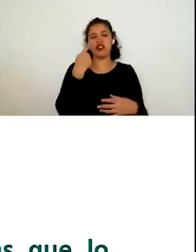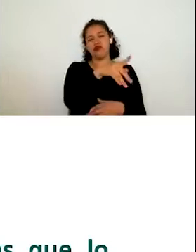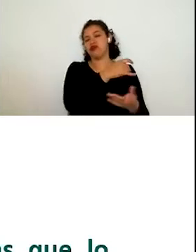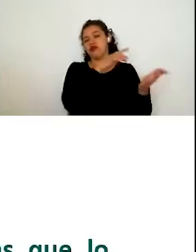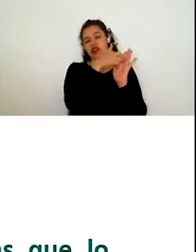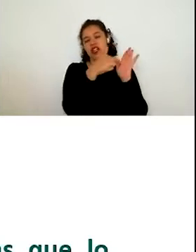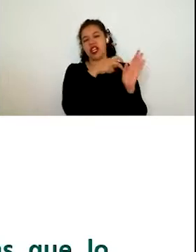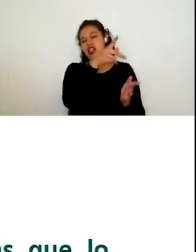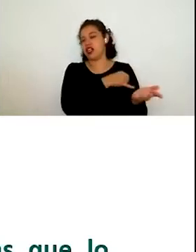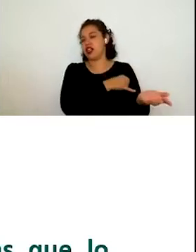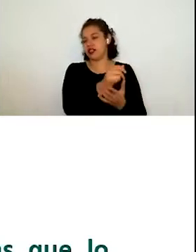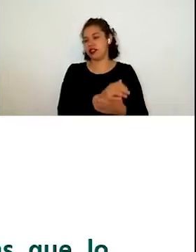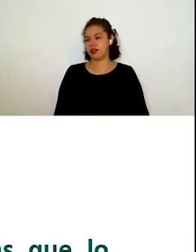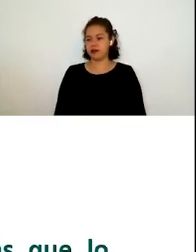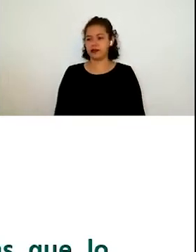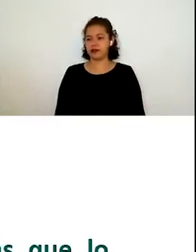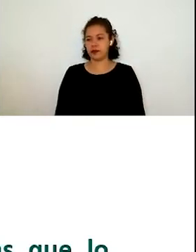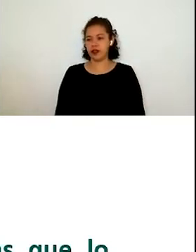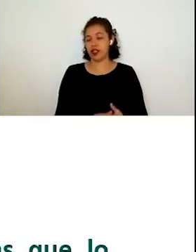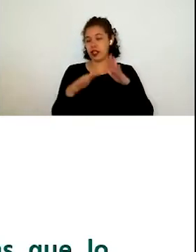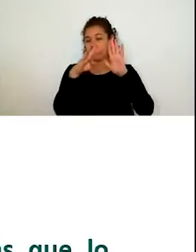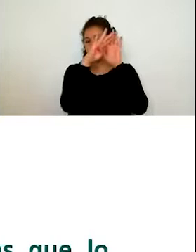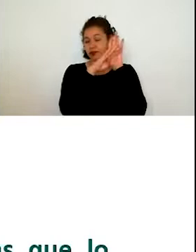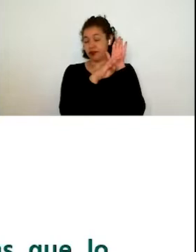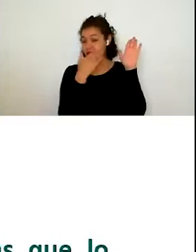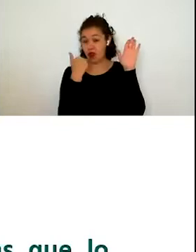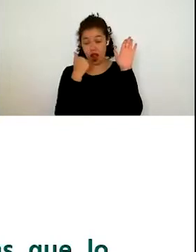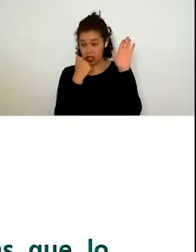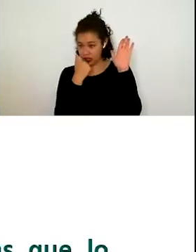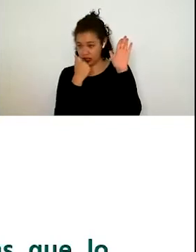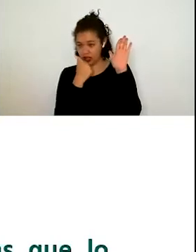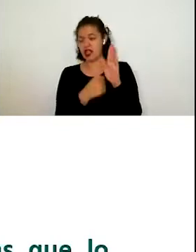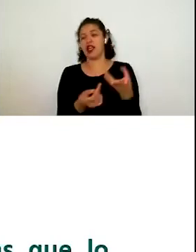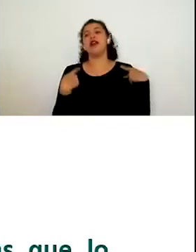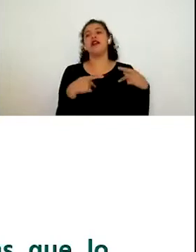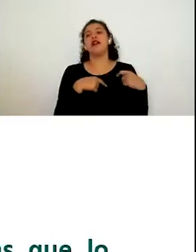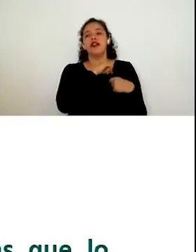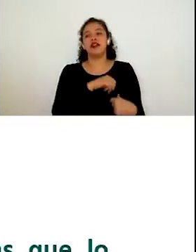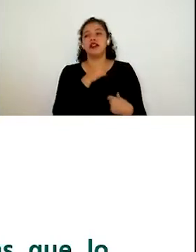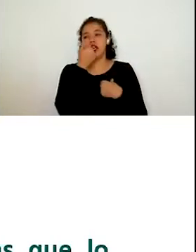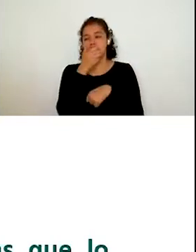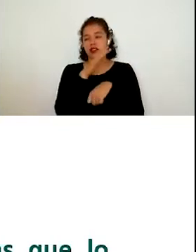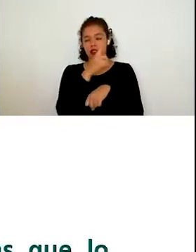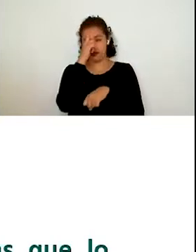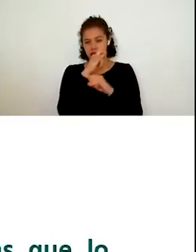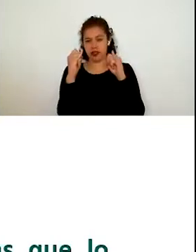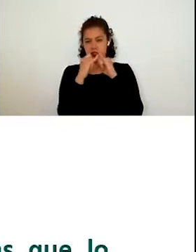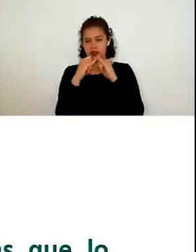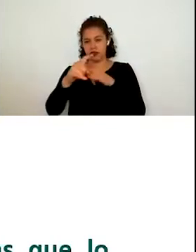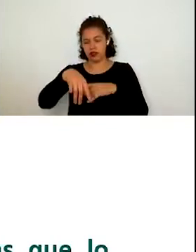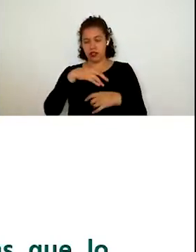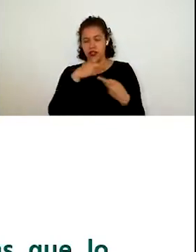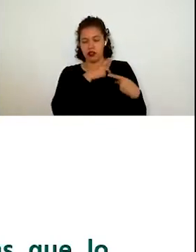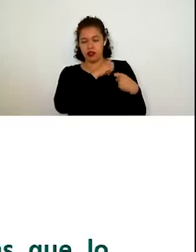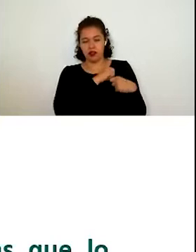constituido. Si no se estableció en los estatutos, pues las personas que están encargadas de esta administración de la institución pueden designar